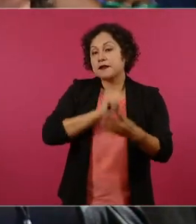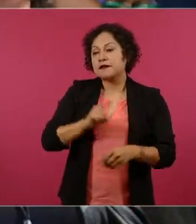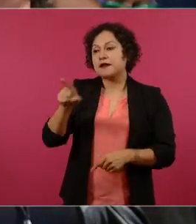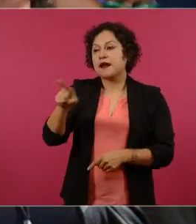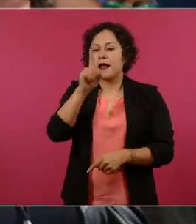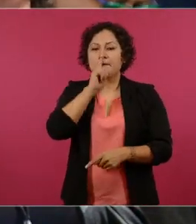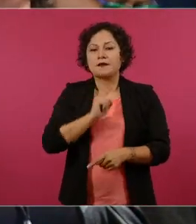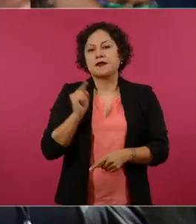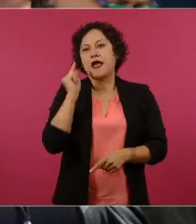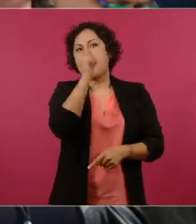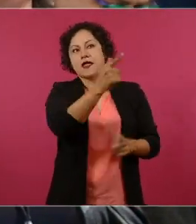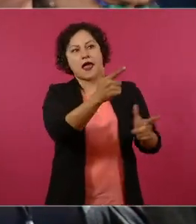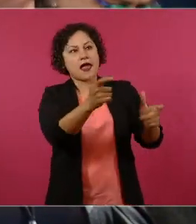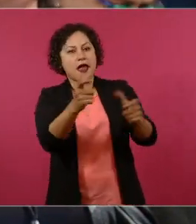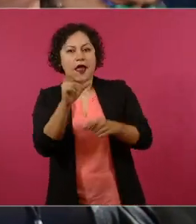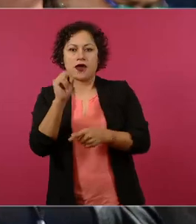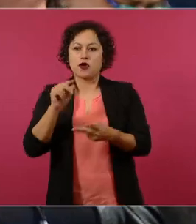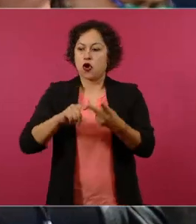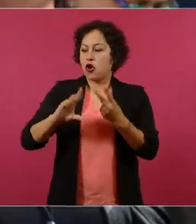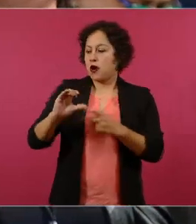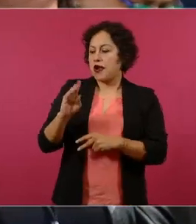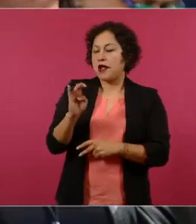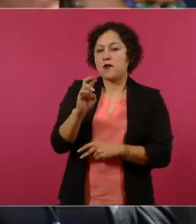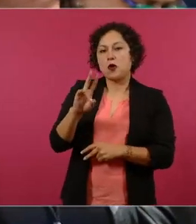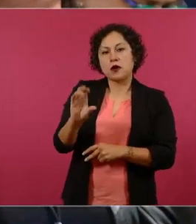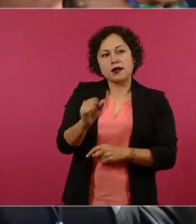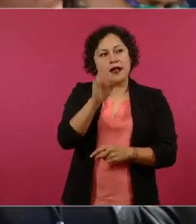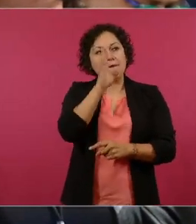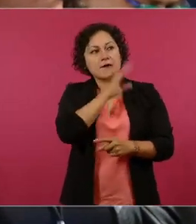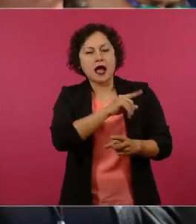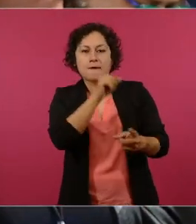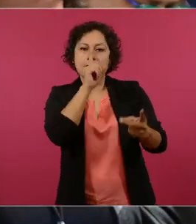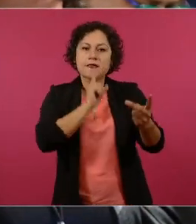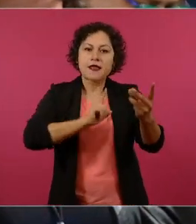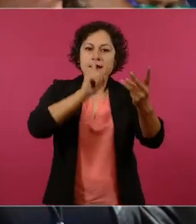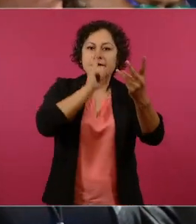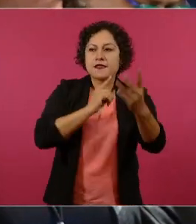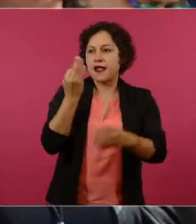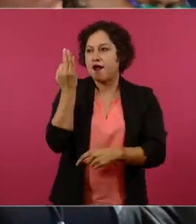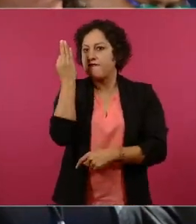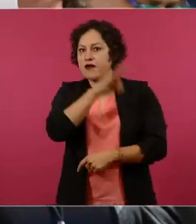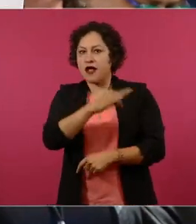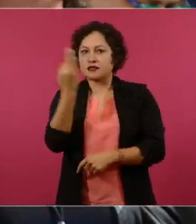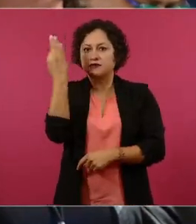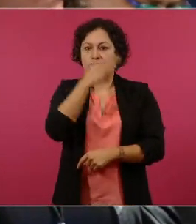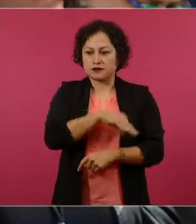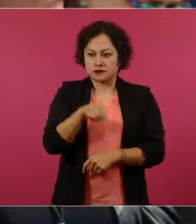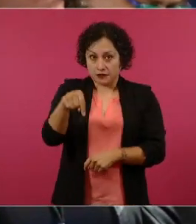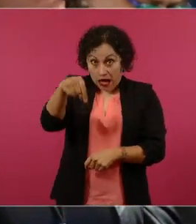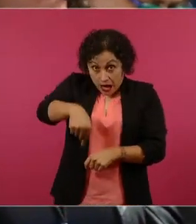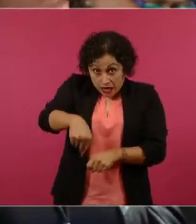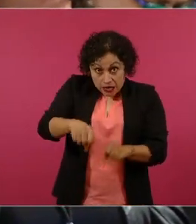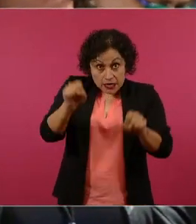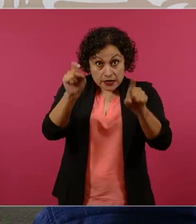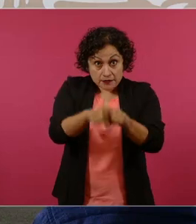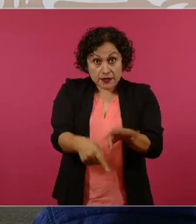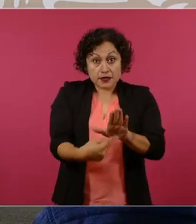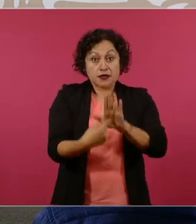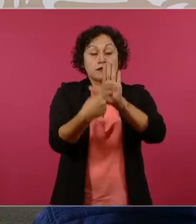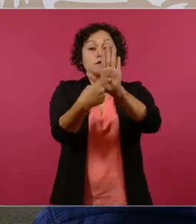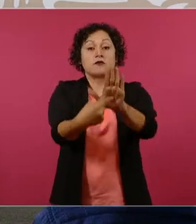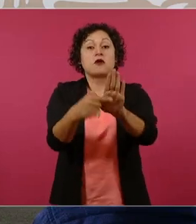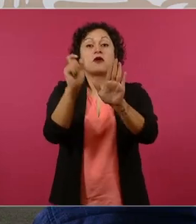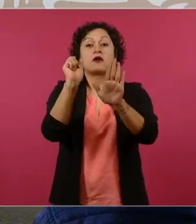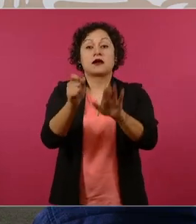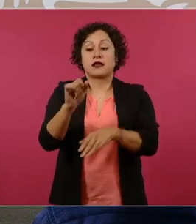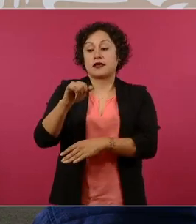restaurante en Caborca mentira que pasó esto falso así como ponen Aquí ese de la